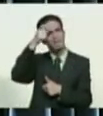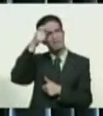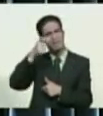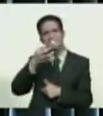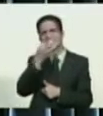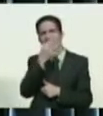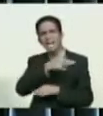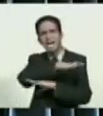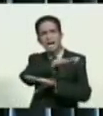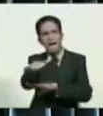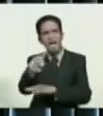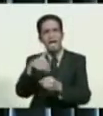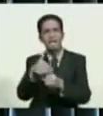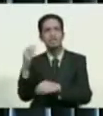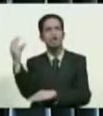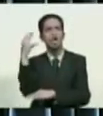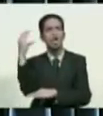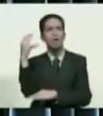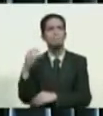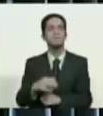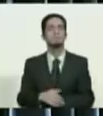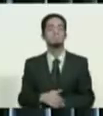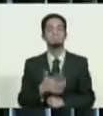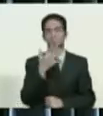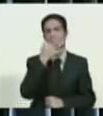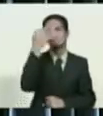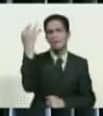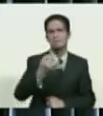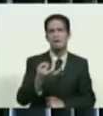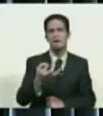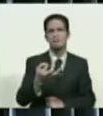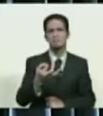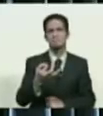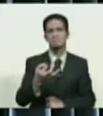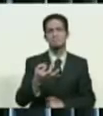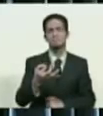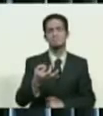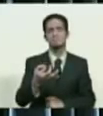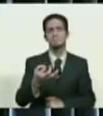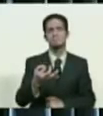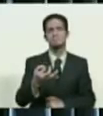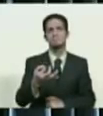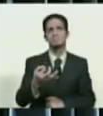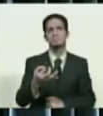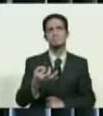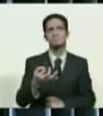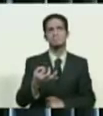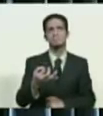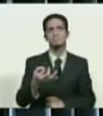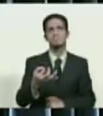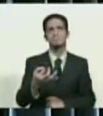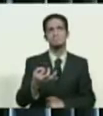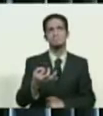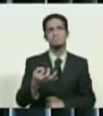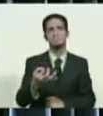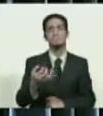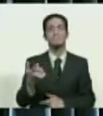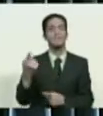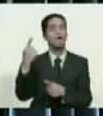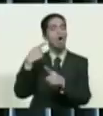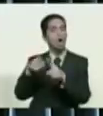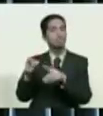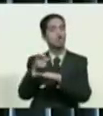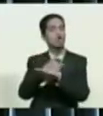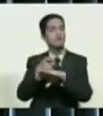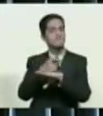municipio Chinacota. Es la pura verdad que hubo colaboración por parte del extinto gobierno de Colombia, de Juan Manuel